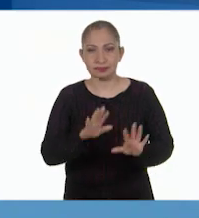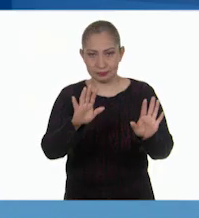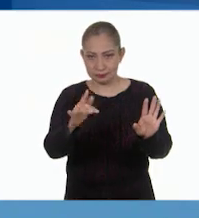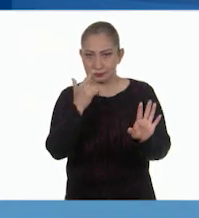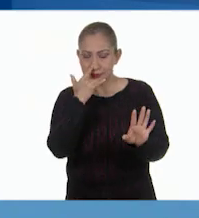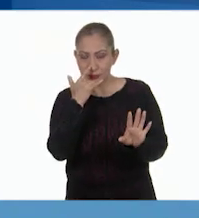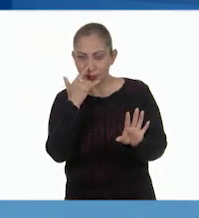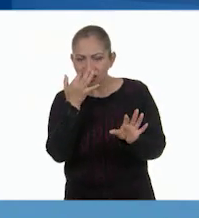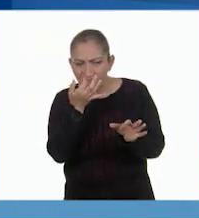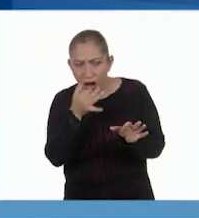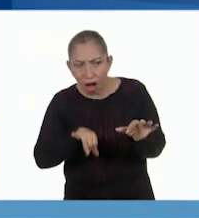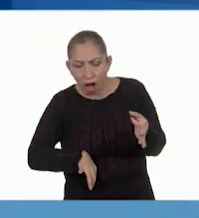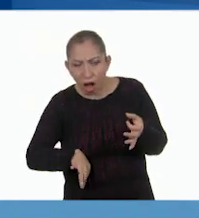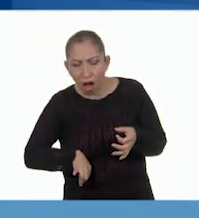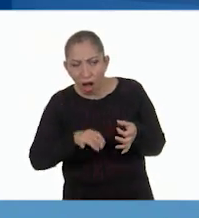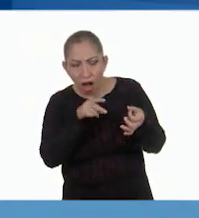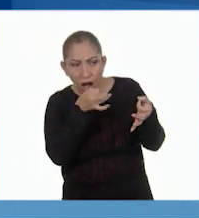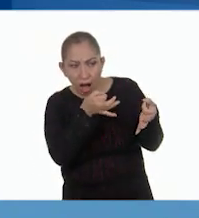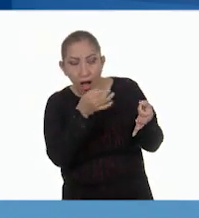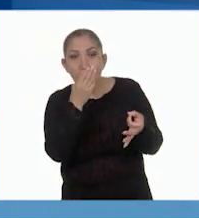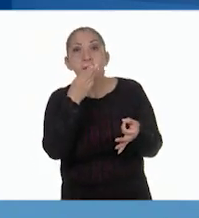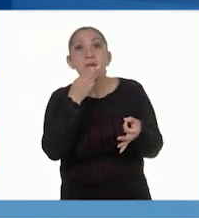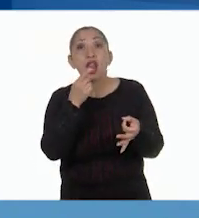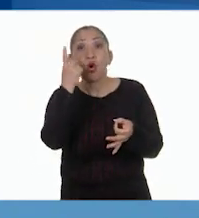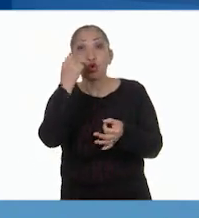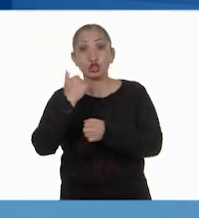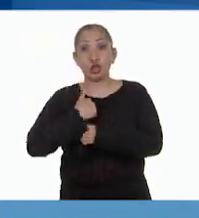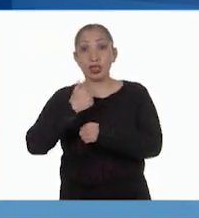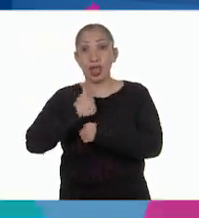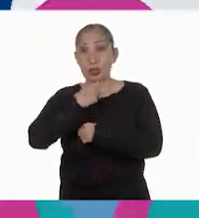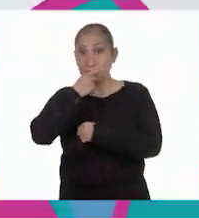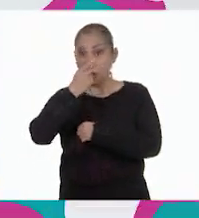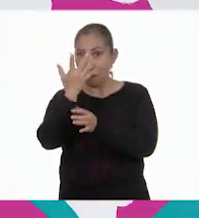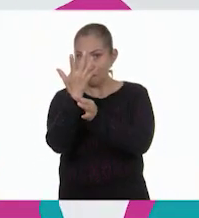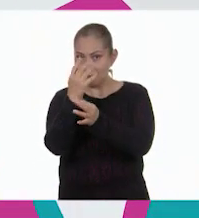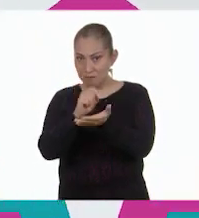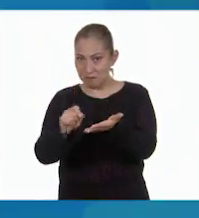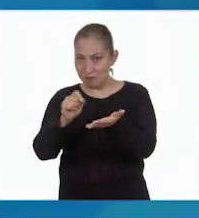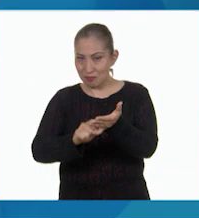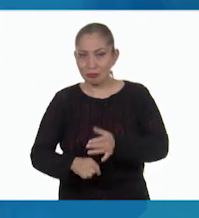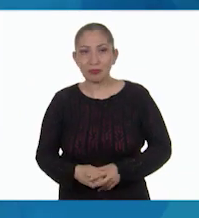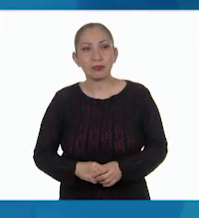Curiosamente, les llamó mucho la atención la miel, porque uno de los soldados escribió lo siguiente.